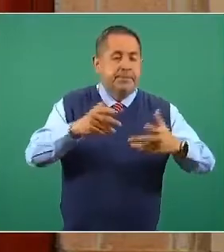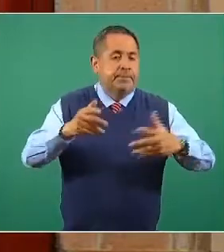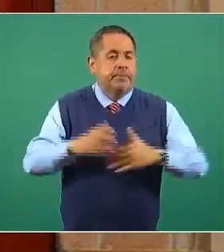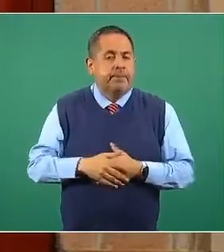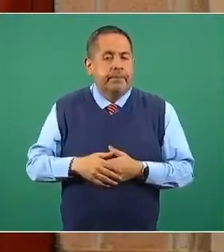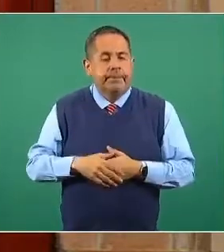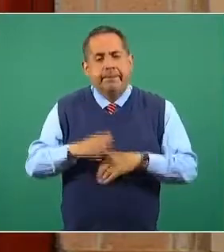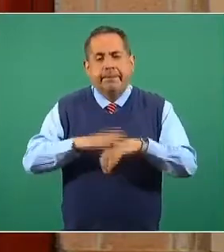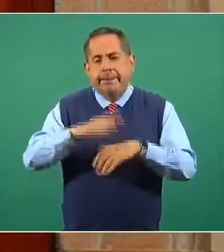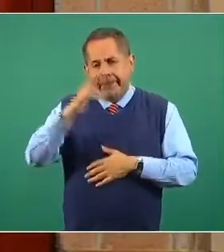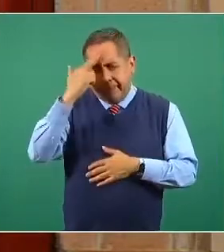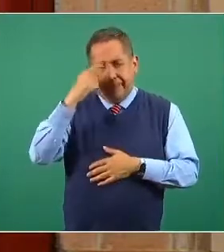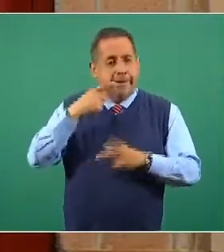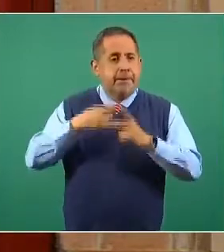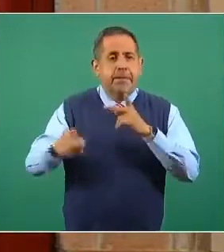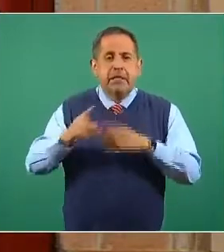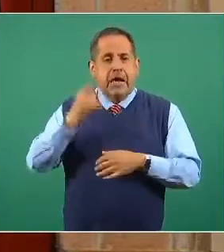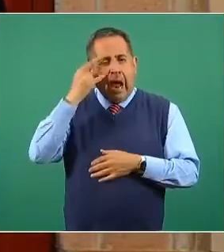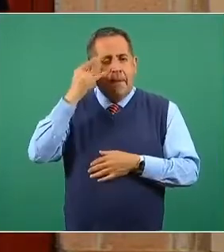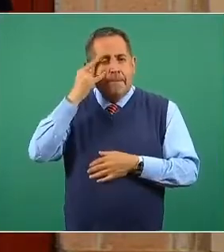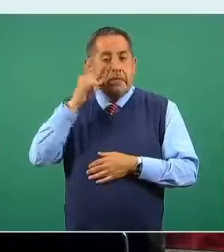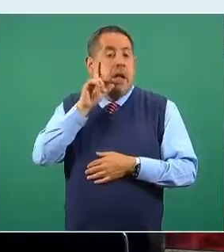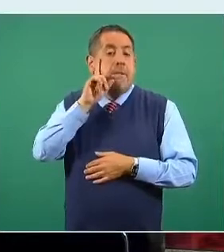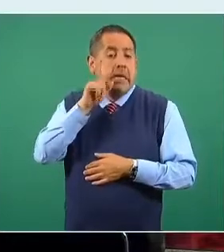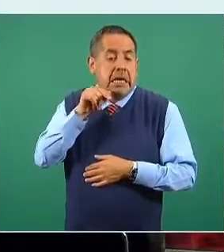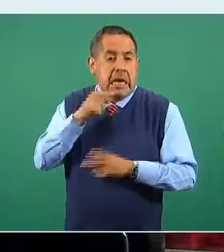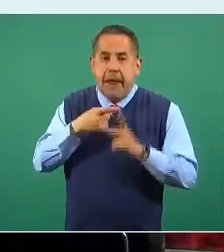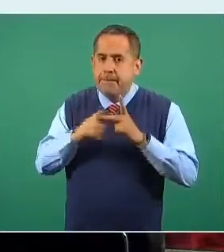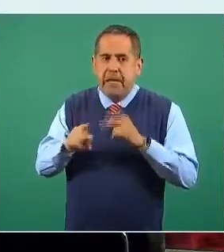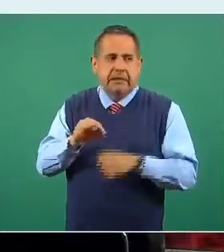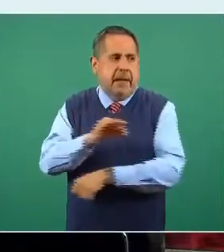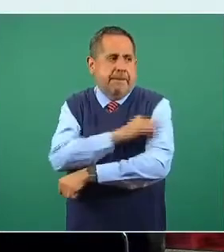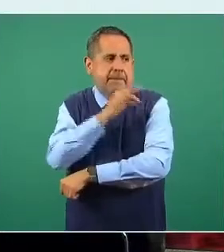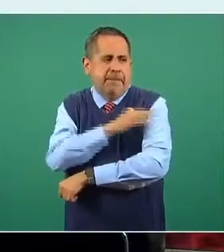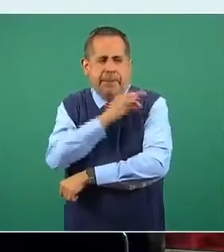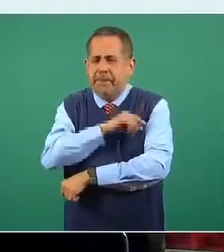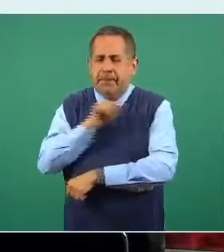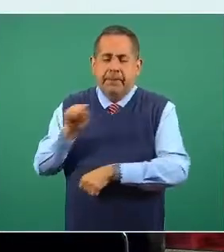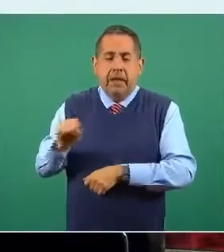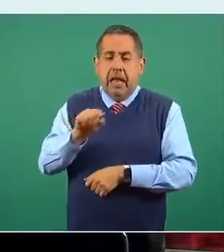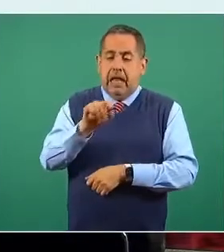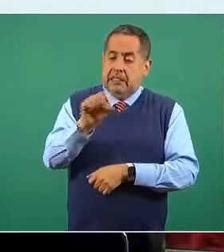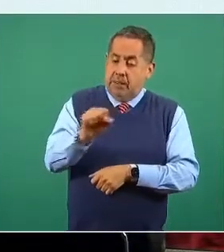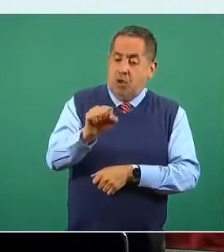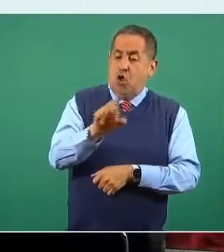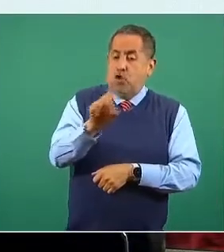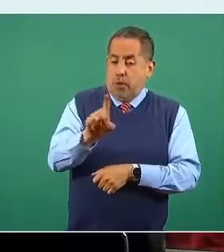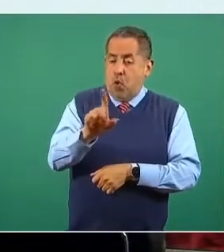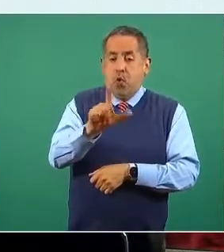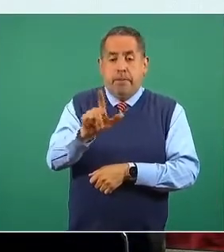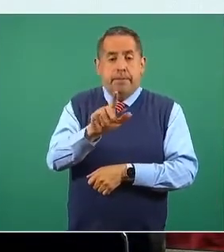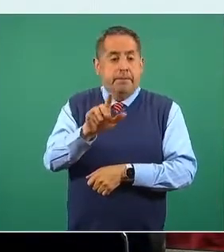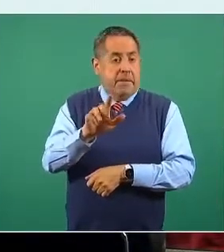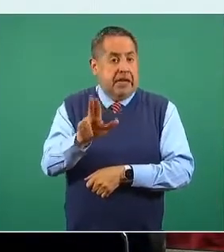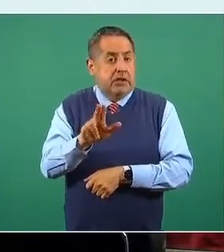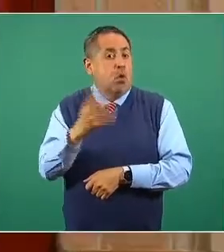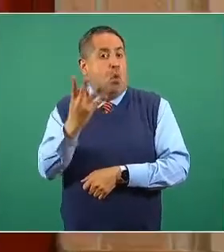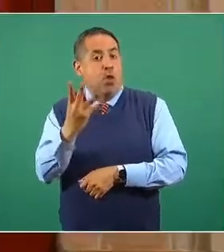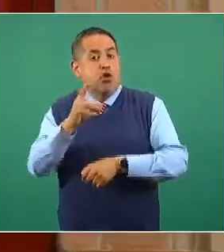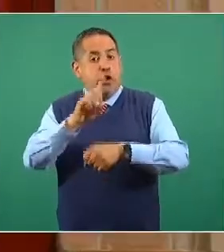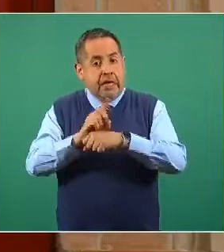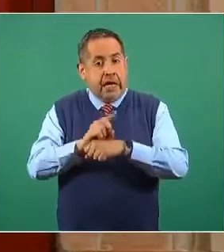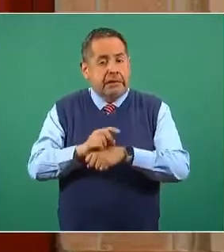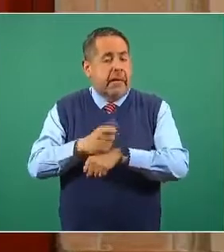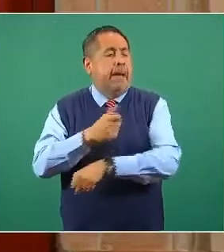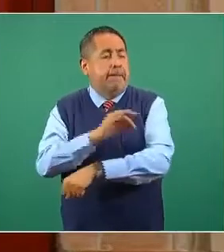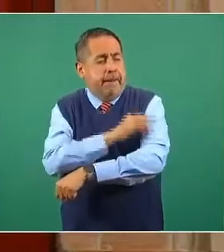Recordemos que esta actividad inicia en Campeche el día de mañana sábado, el domingo, el lunes y el martes. Van a ser 4 días de